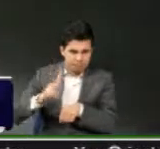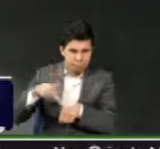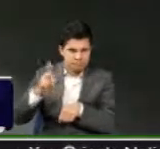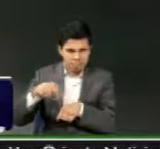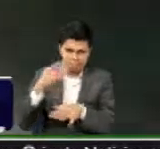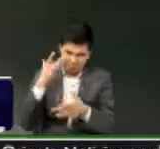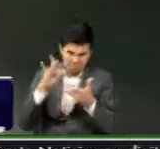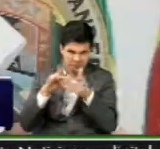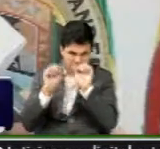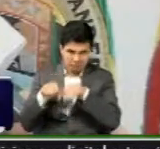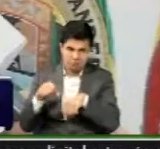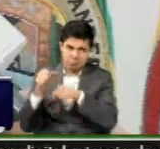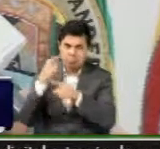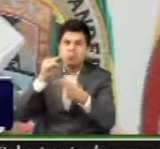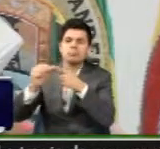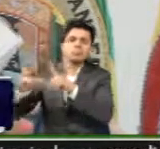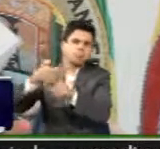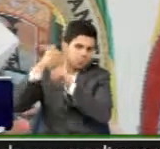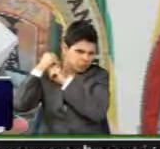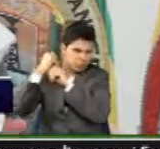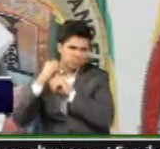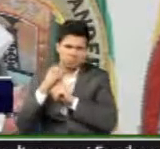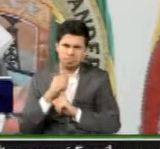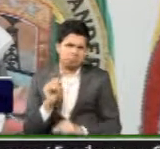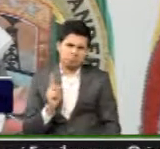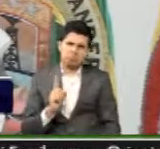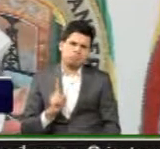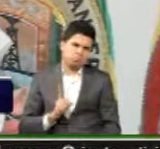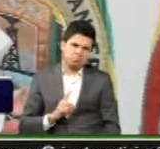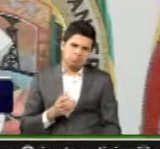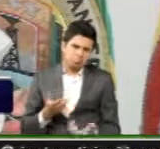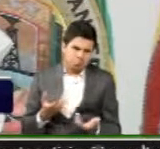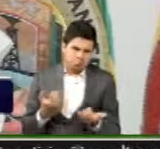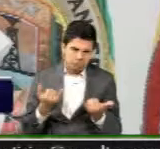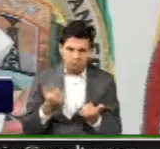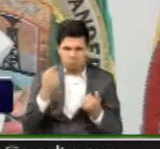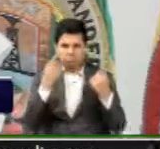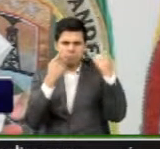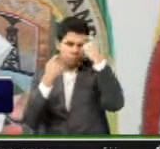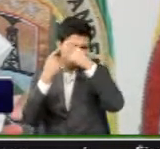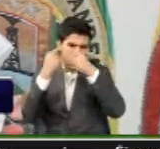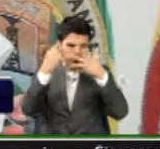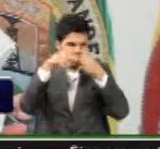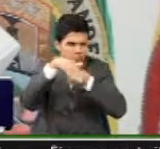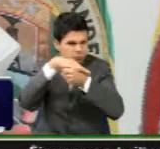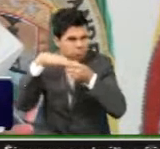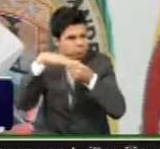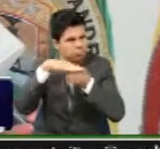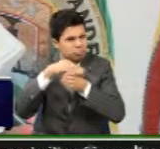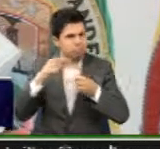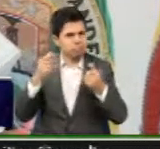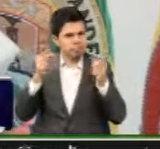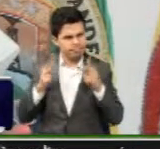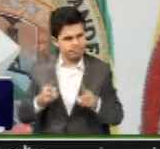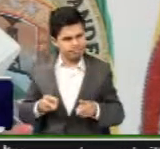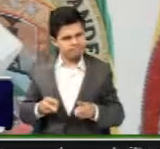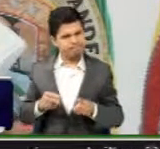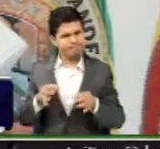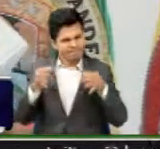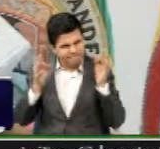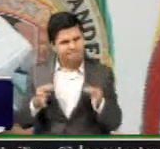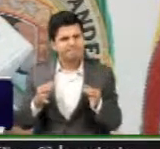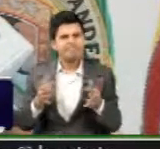cual pretendieran, digamos, llevar a cabo un secuestro extorsivo. Se están determinando otras situaciones y lo importante es decir que